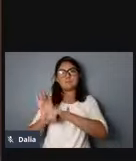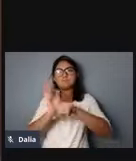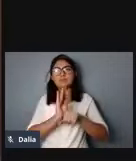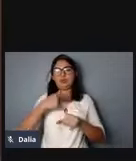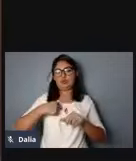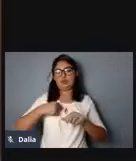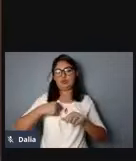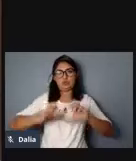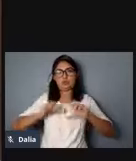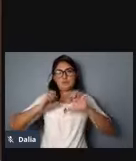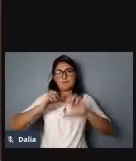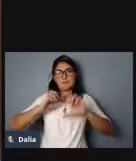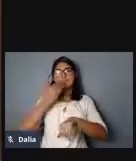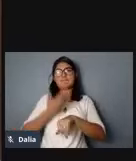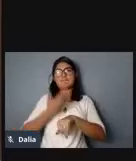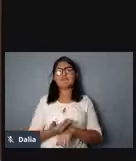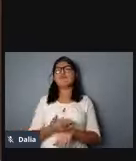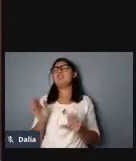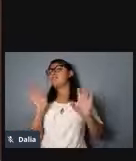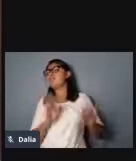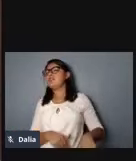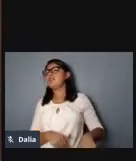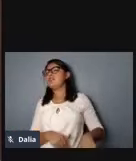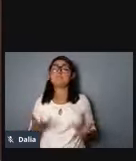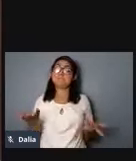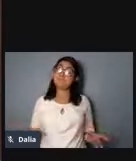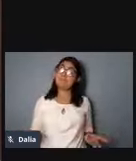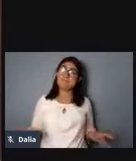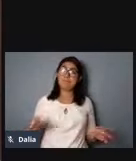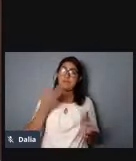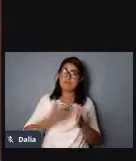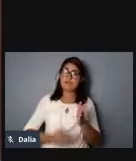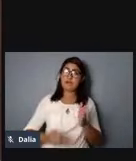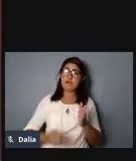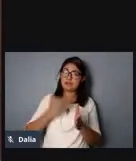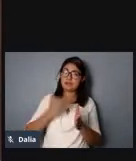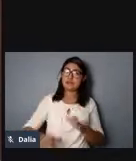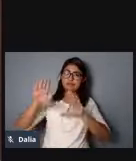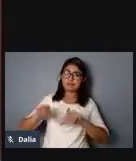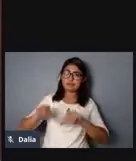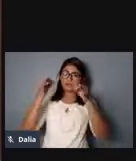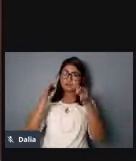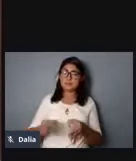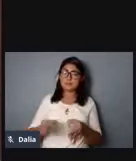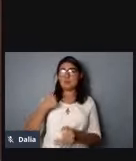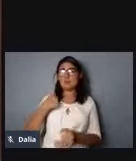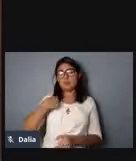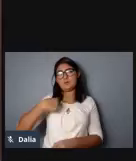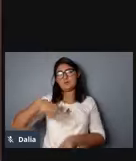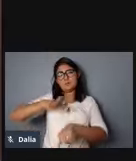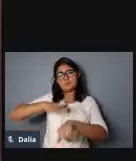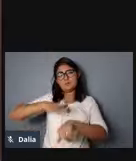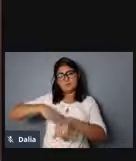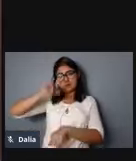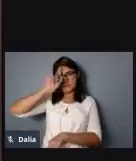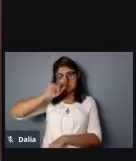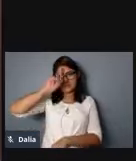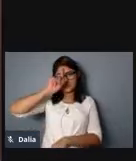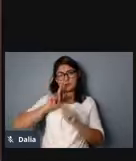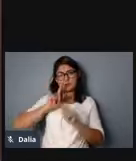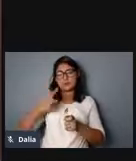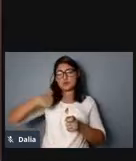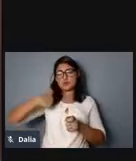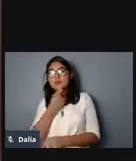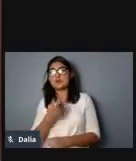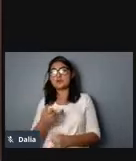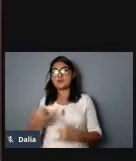también considero importante recomendar que involucremos a las niñas y a los niños en este proceso sanitizador.